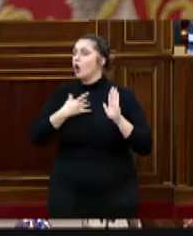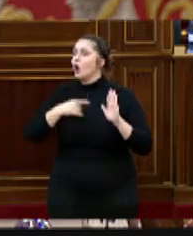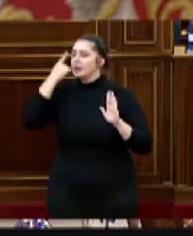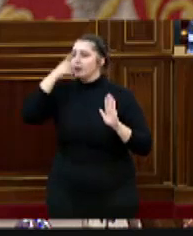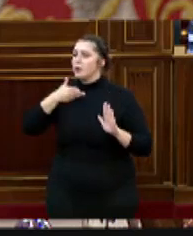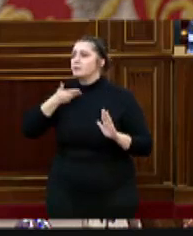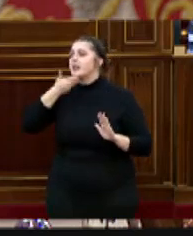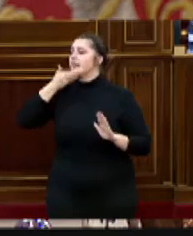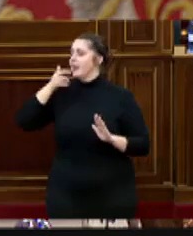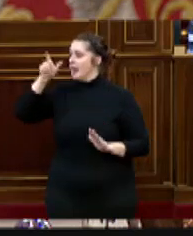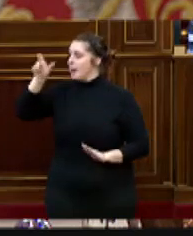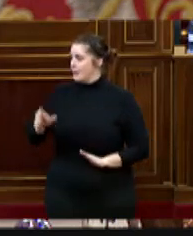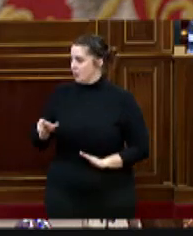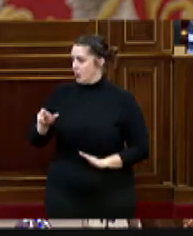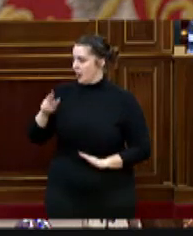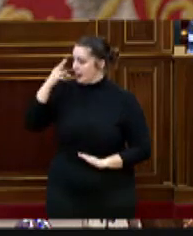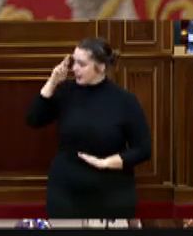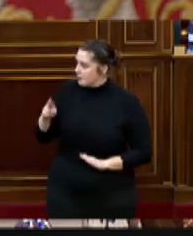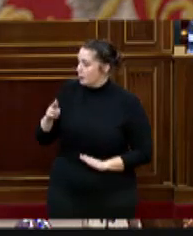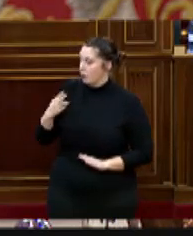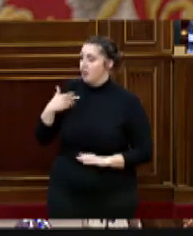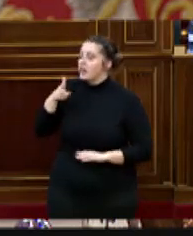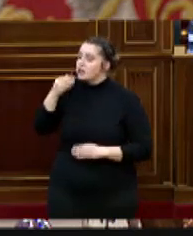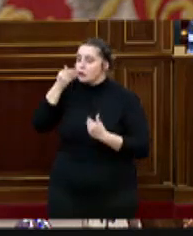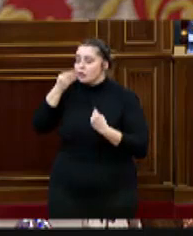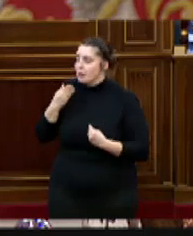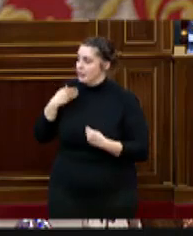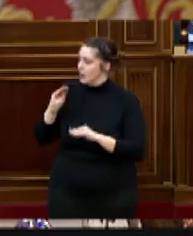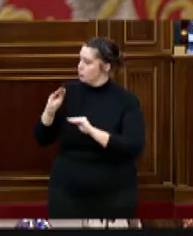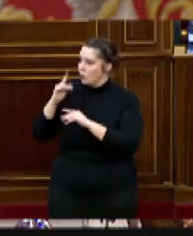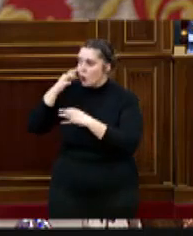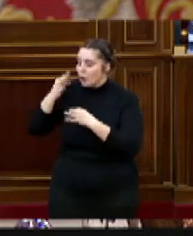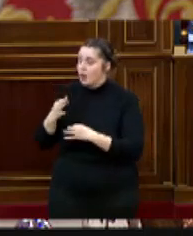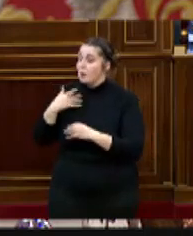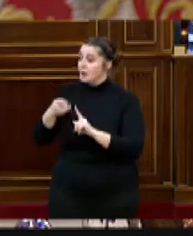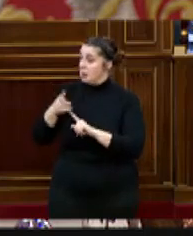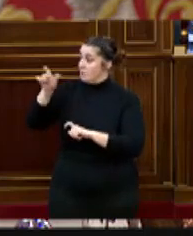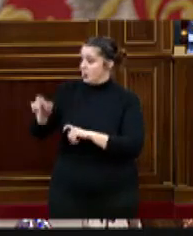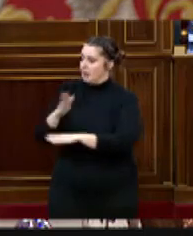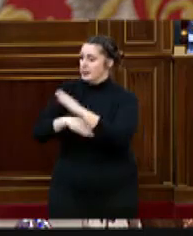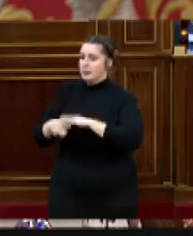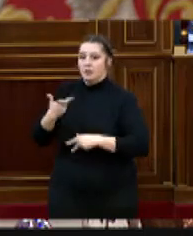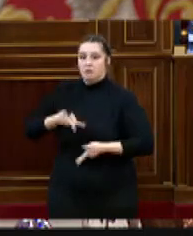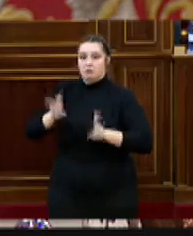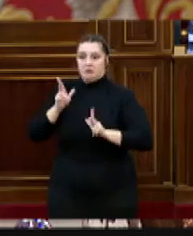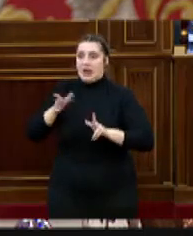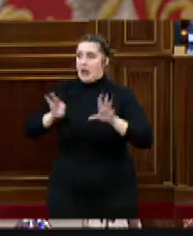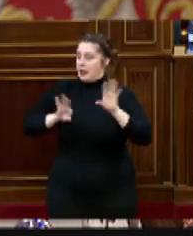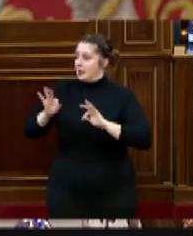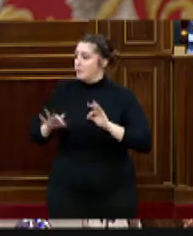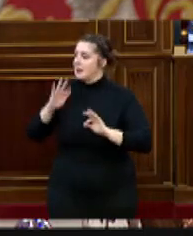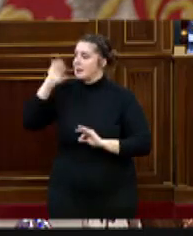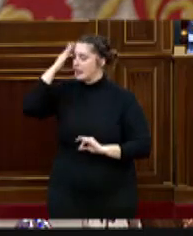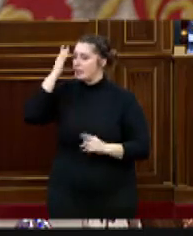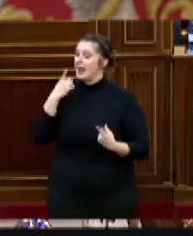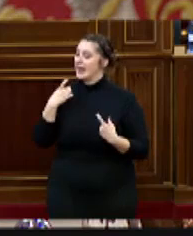a la dignidad de la persona en la tutela de sus derechos fundamentales en el respeto a la libre voluntad de la persona con discapacidad y en los principios